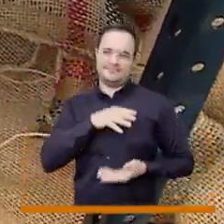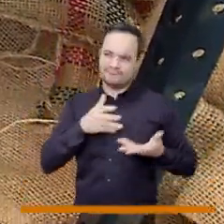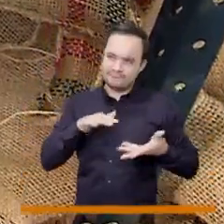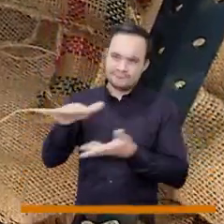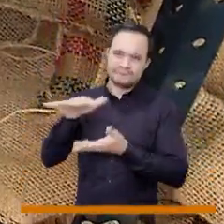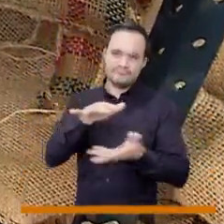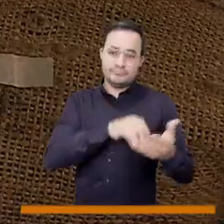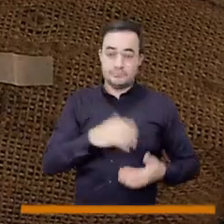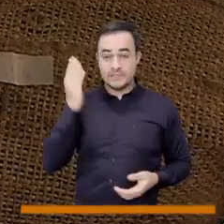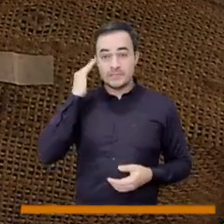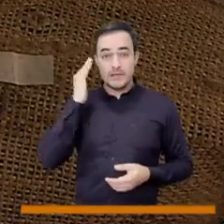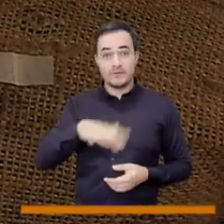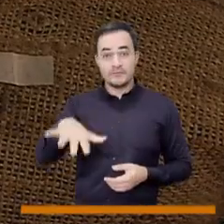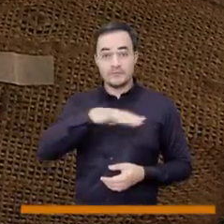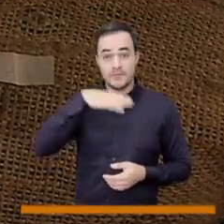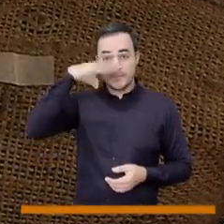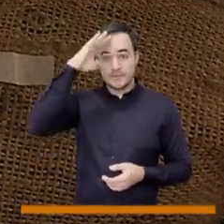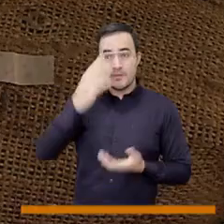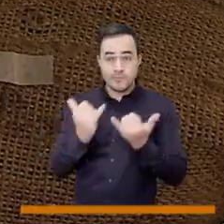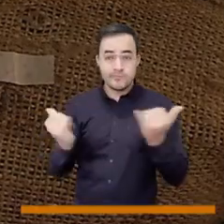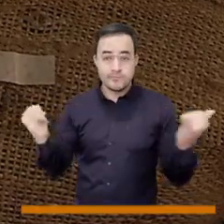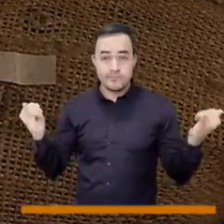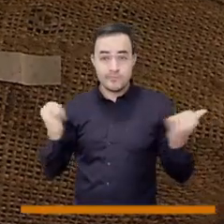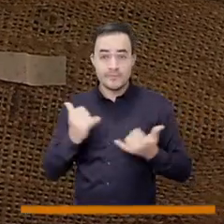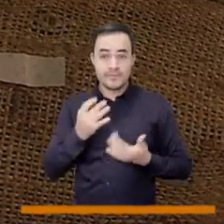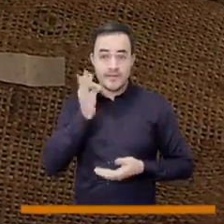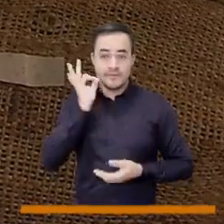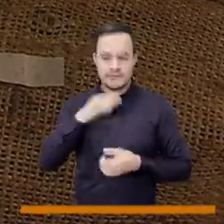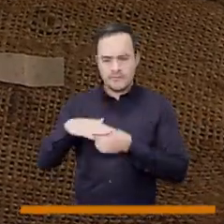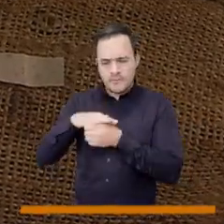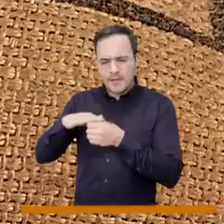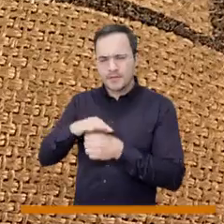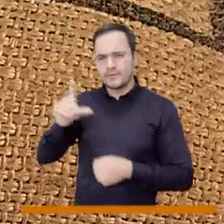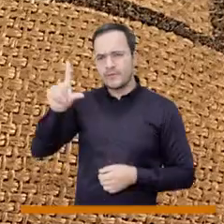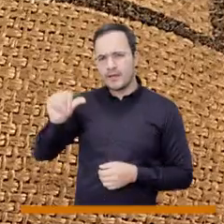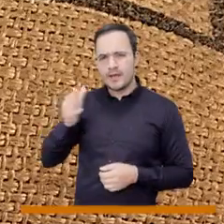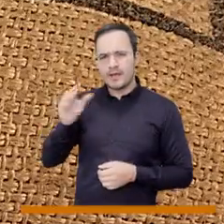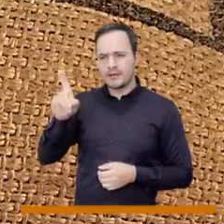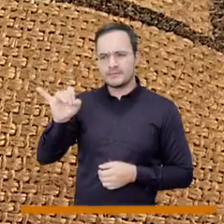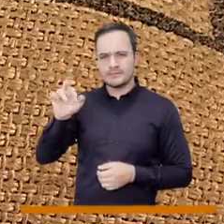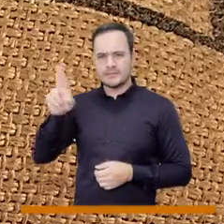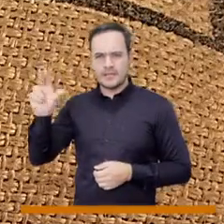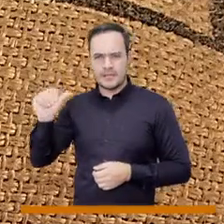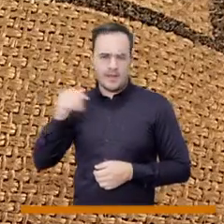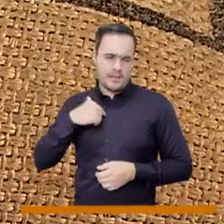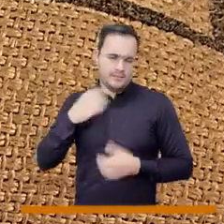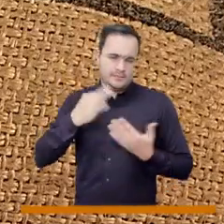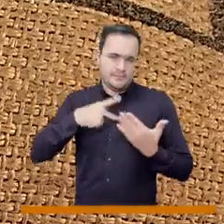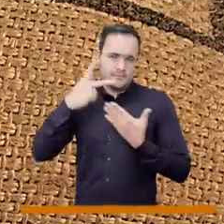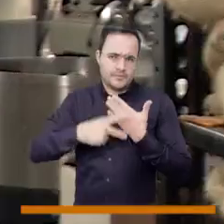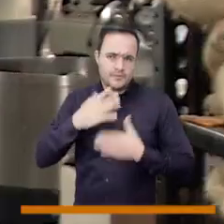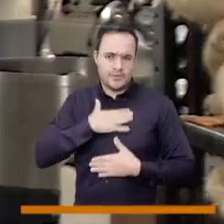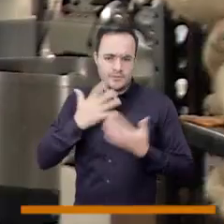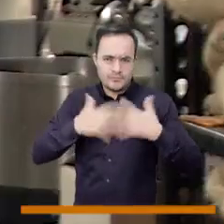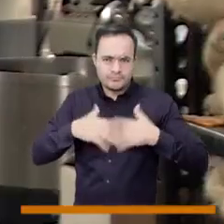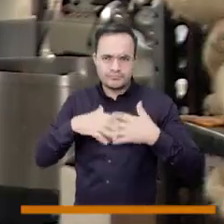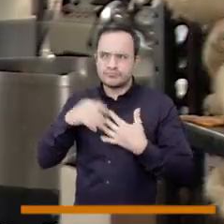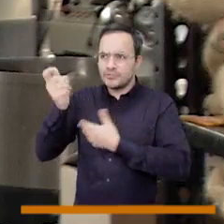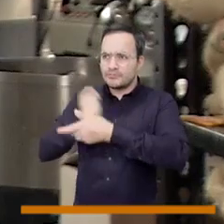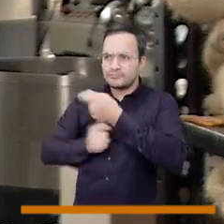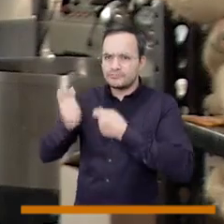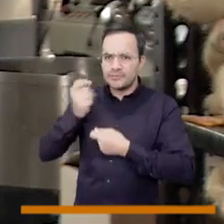una ciudad donde hay café. No solamente en el barrio La Sierra, que es donde desarrollamos nuestro proyecto principal